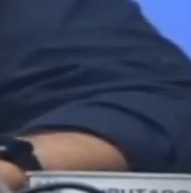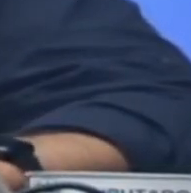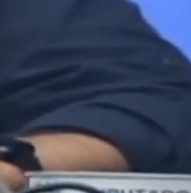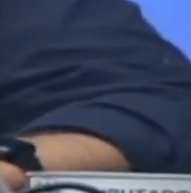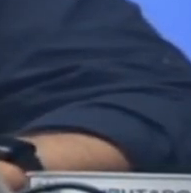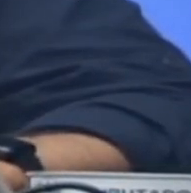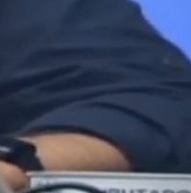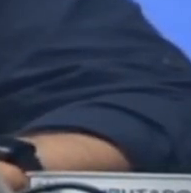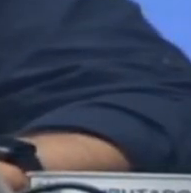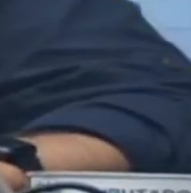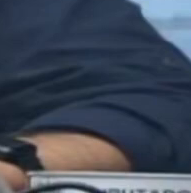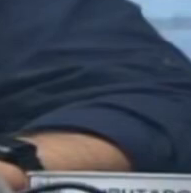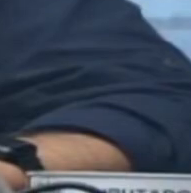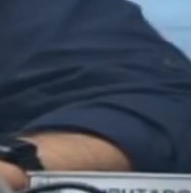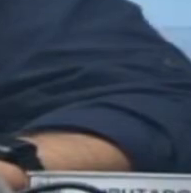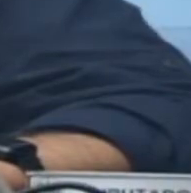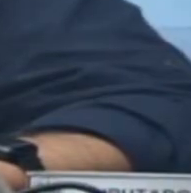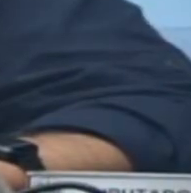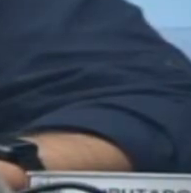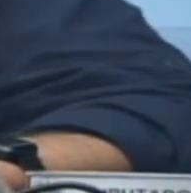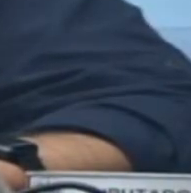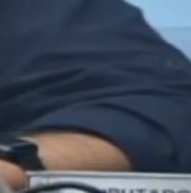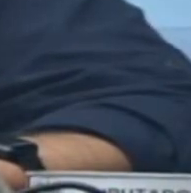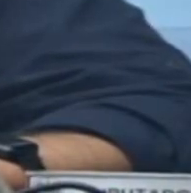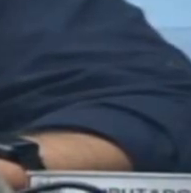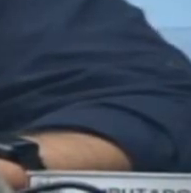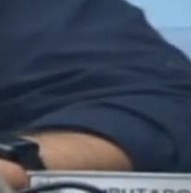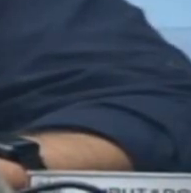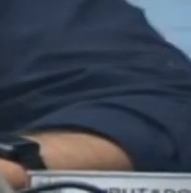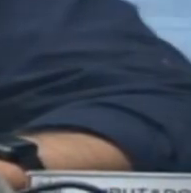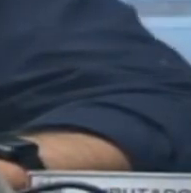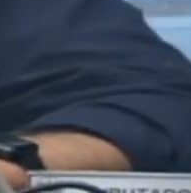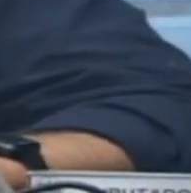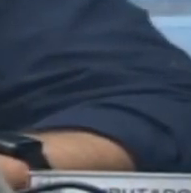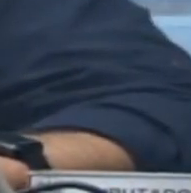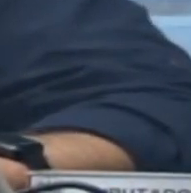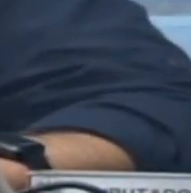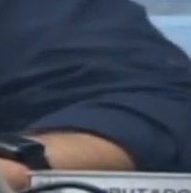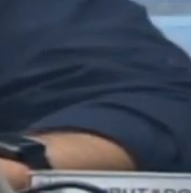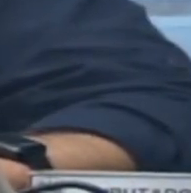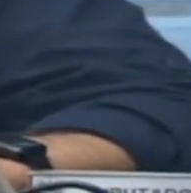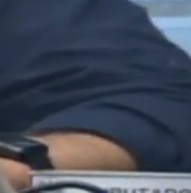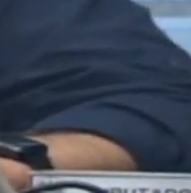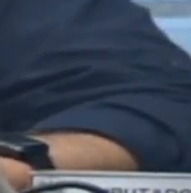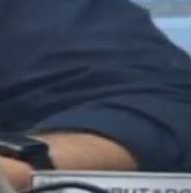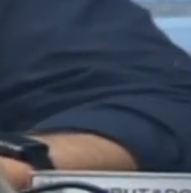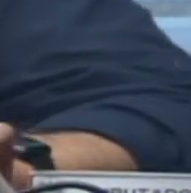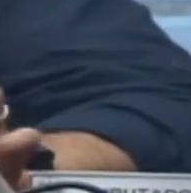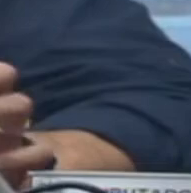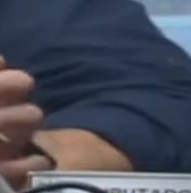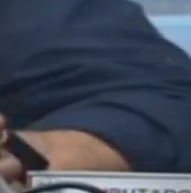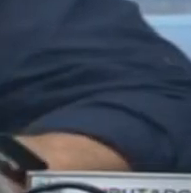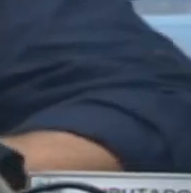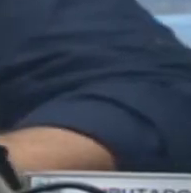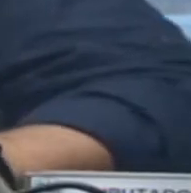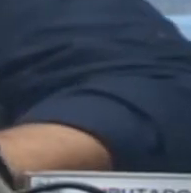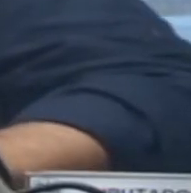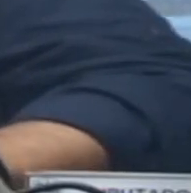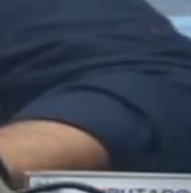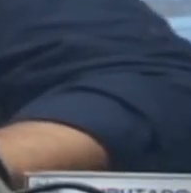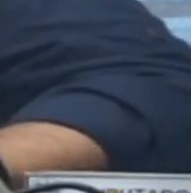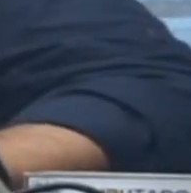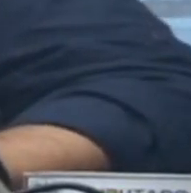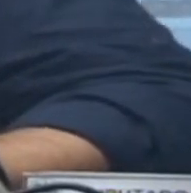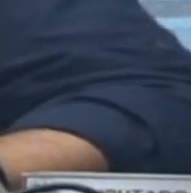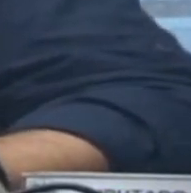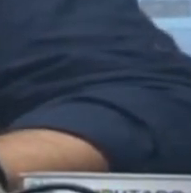a ¿cómo se dice?, a pagar y a fondear ese beneficio. Entonces, yo lo veo desde